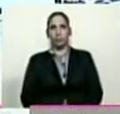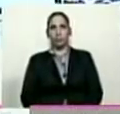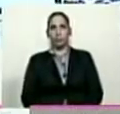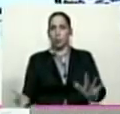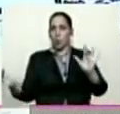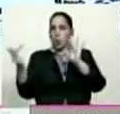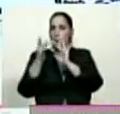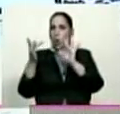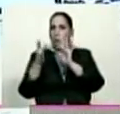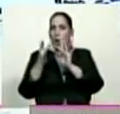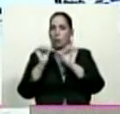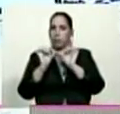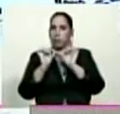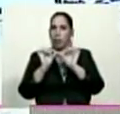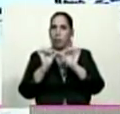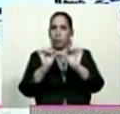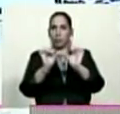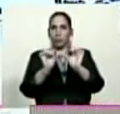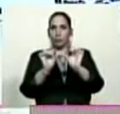contacto permanente,